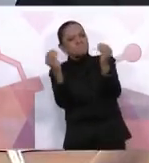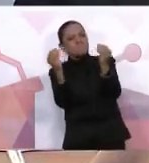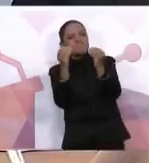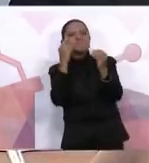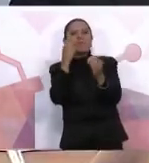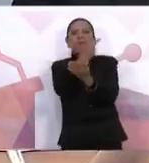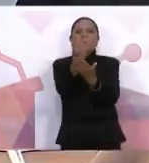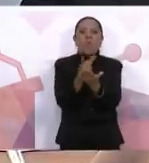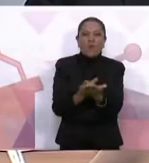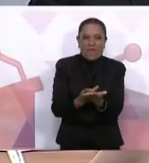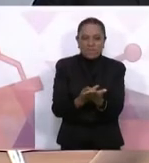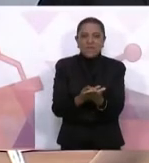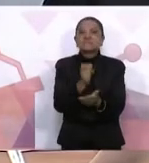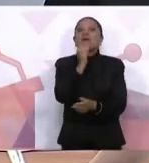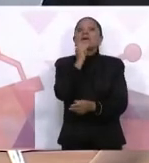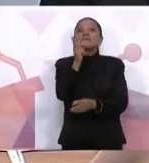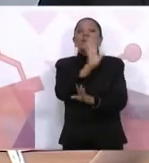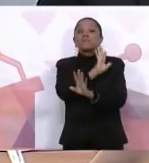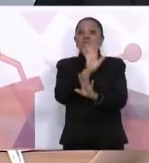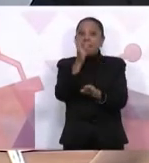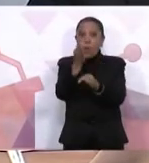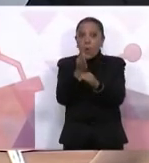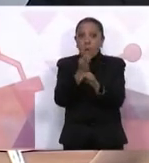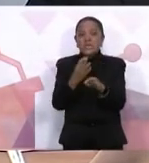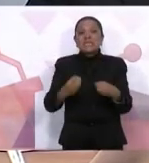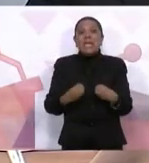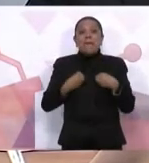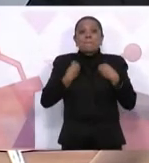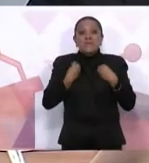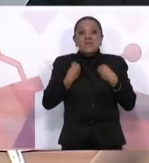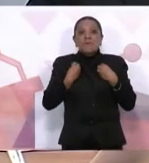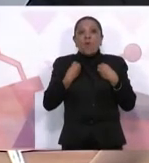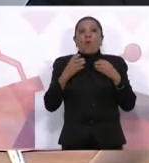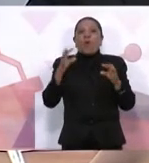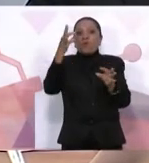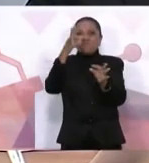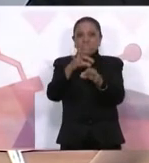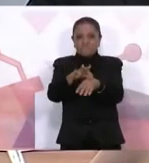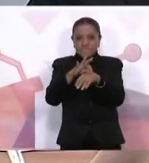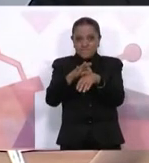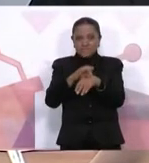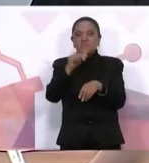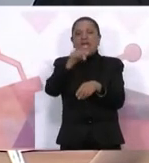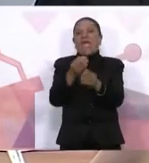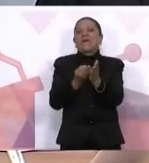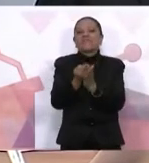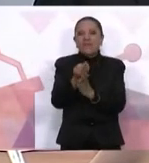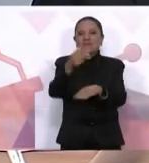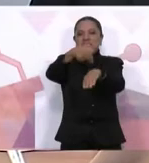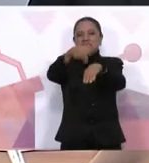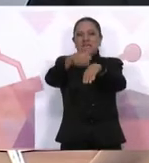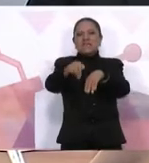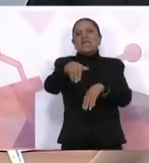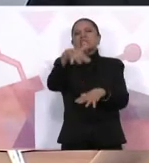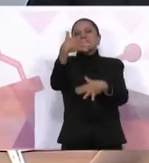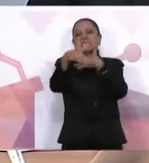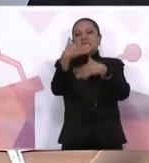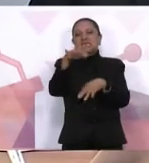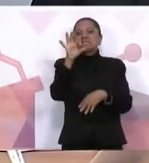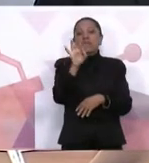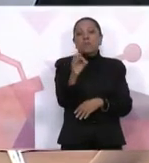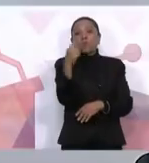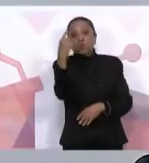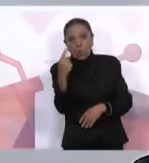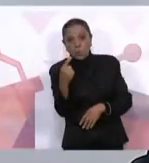admitiendo completamente en vivo a través de a través del canal 15.1 en televisión digital abierta tdt en el canal 15 del sistema